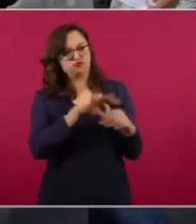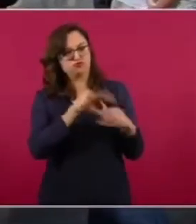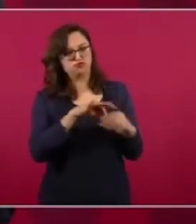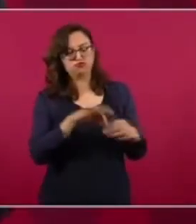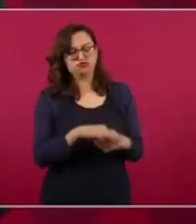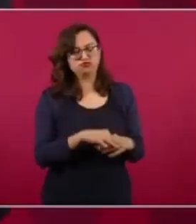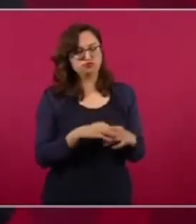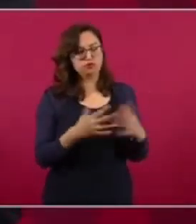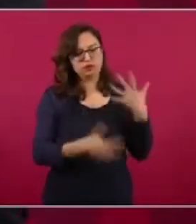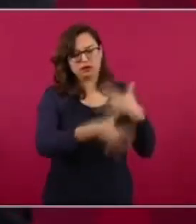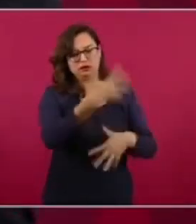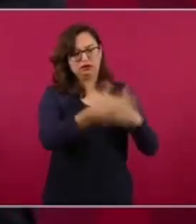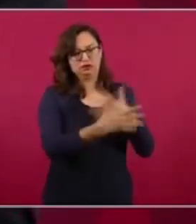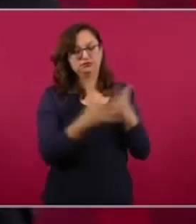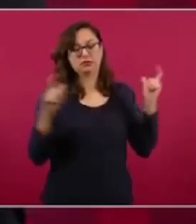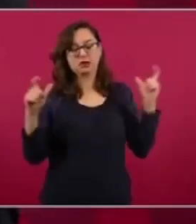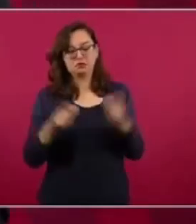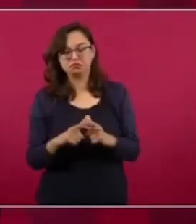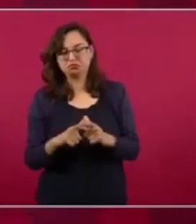Y el que gane,